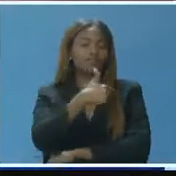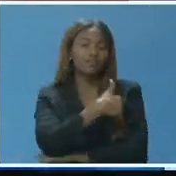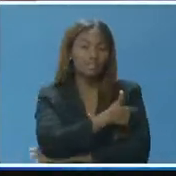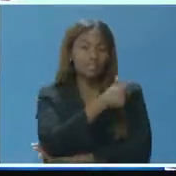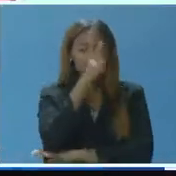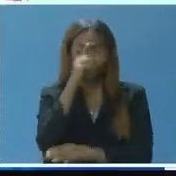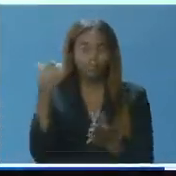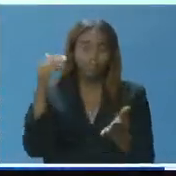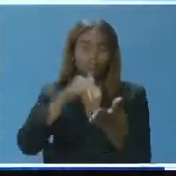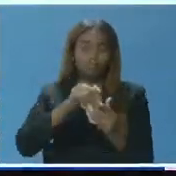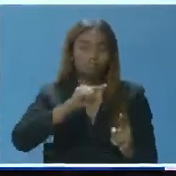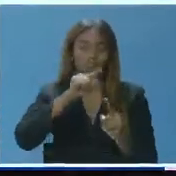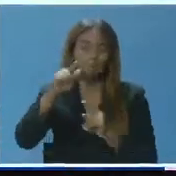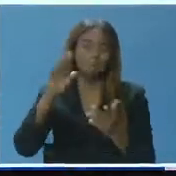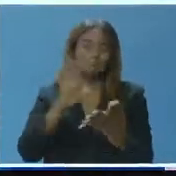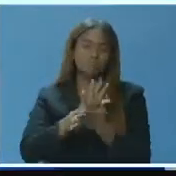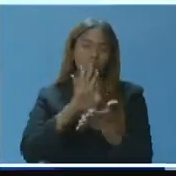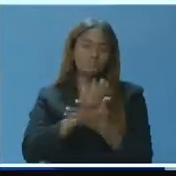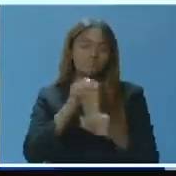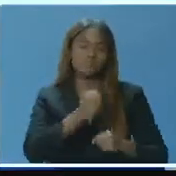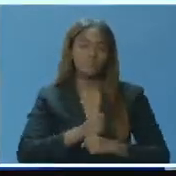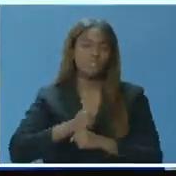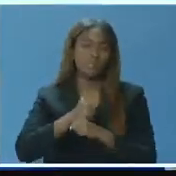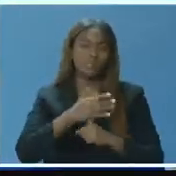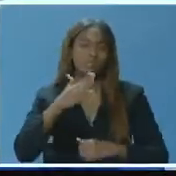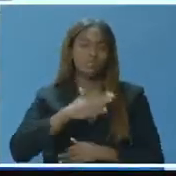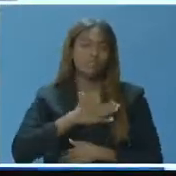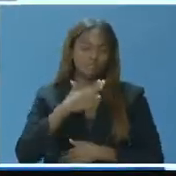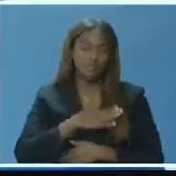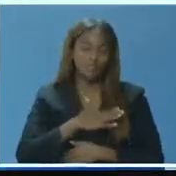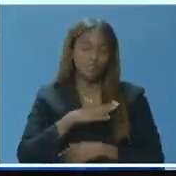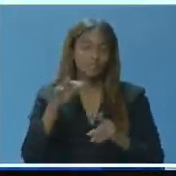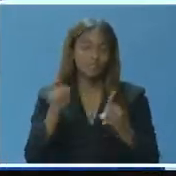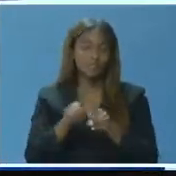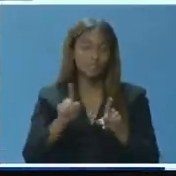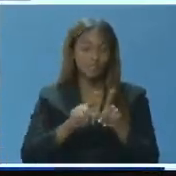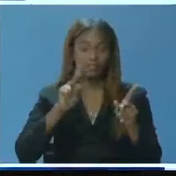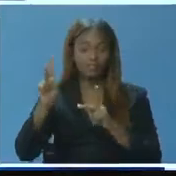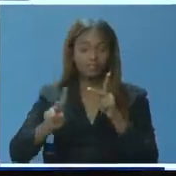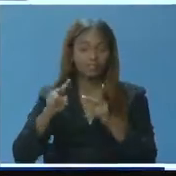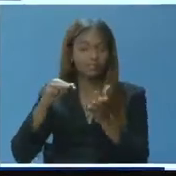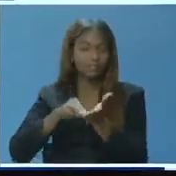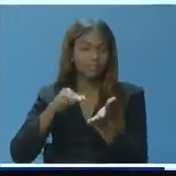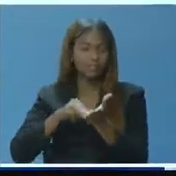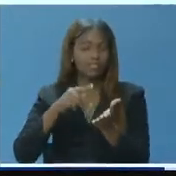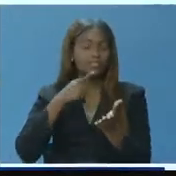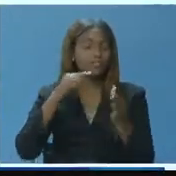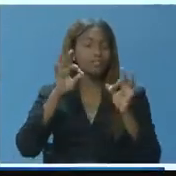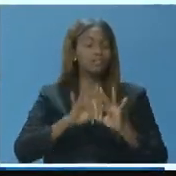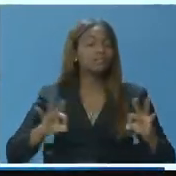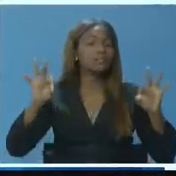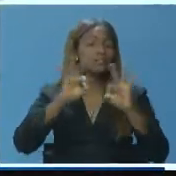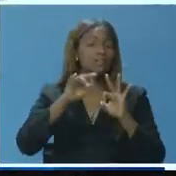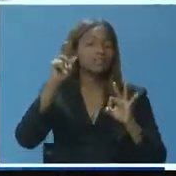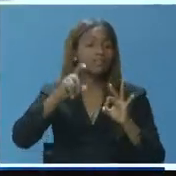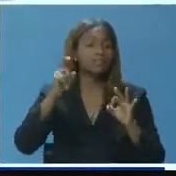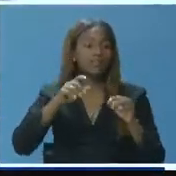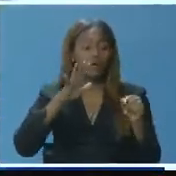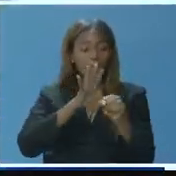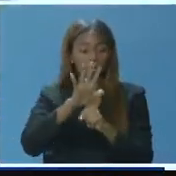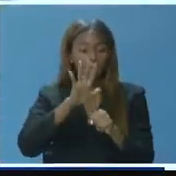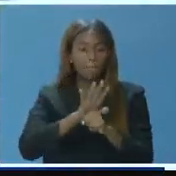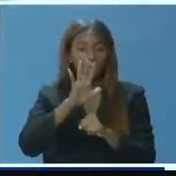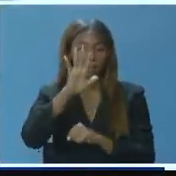un retorno a las aulas seguro y feliz. Por otro lado, el personal sanitario destacó la importancia de que se complete